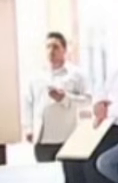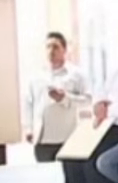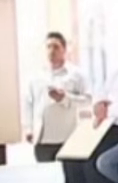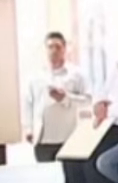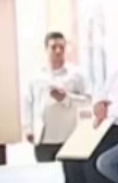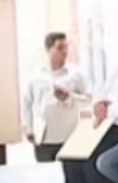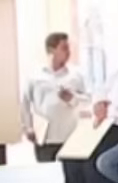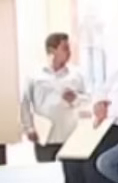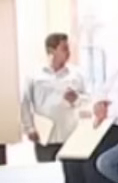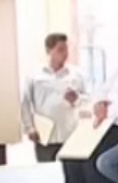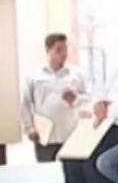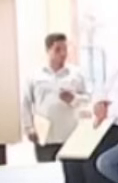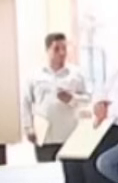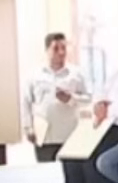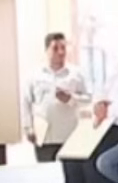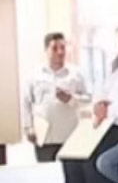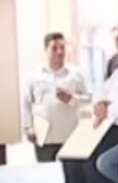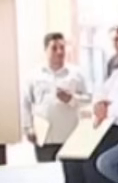a todas y a todos.